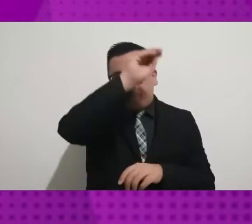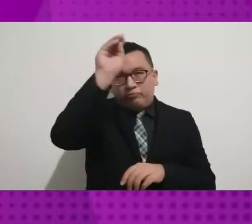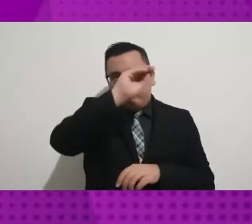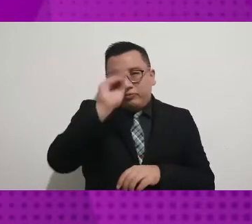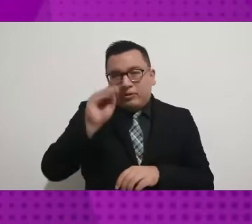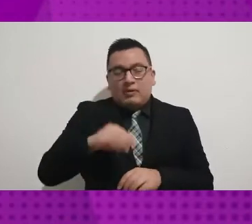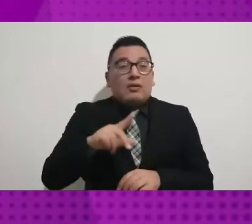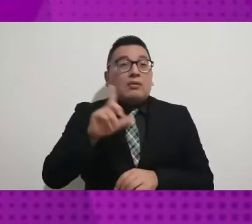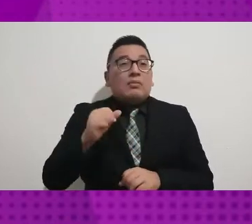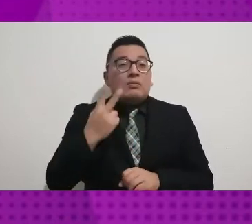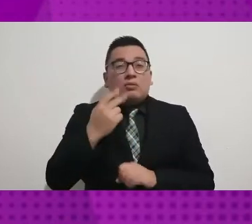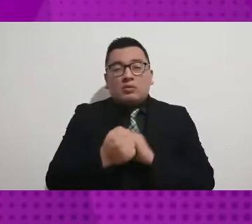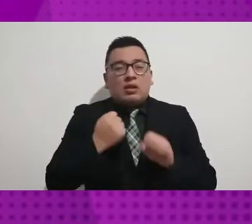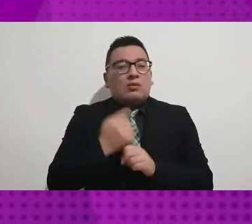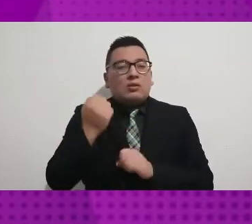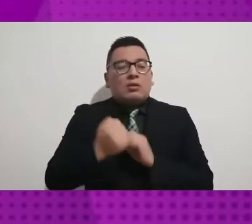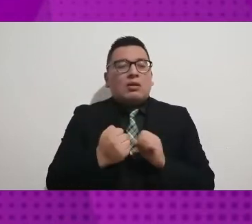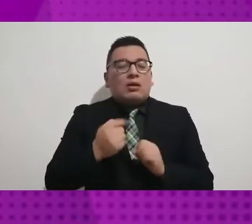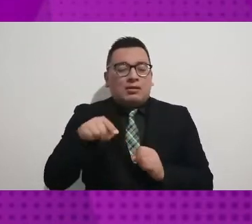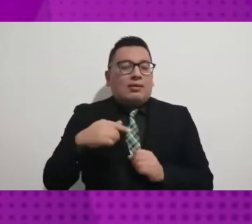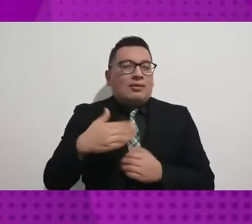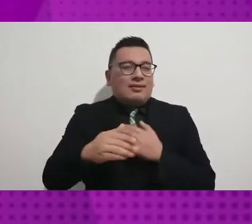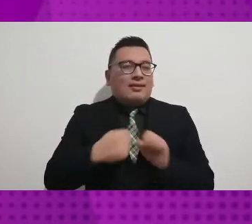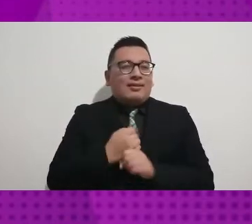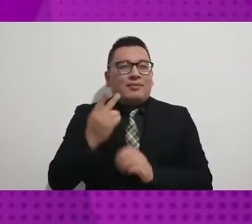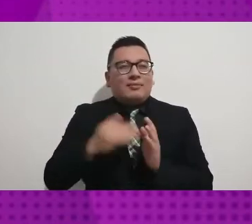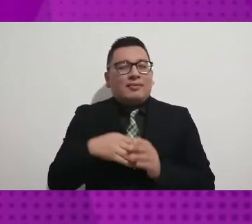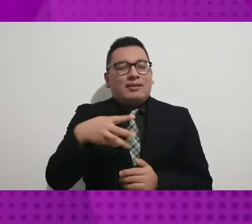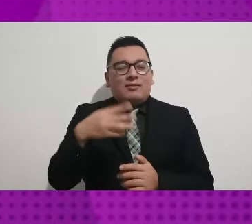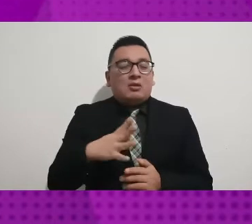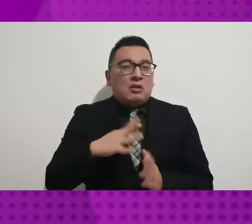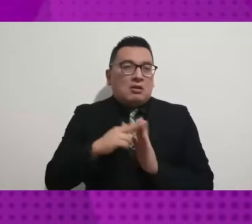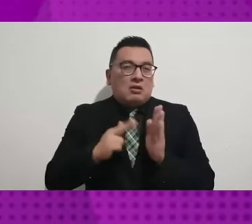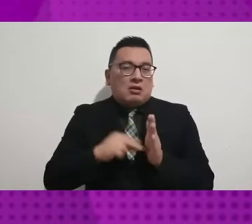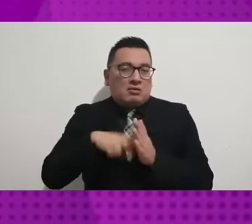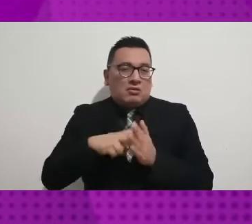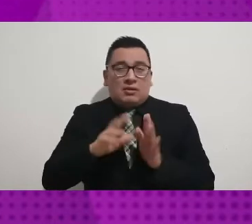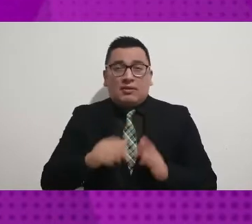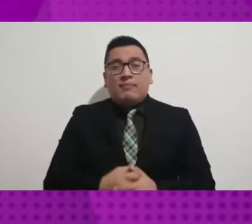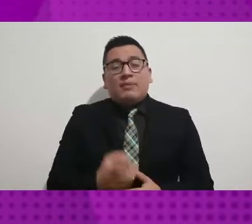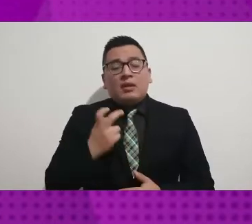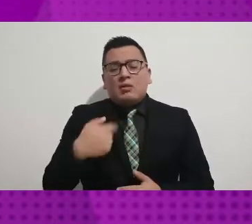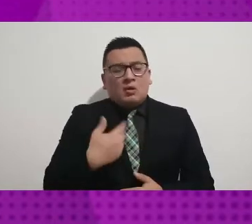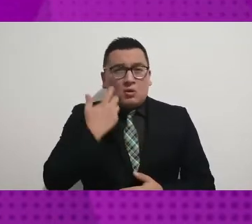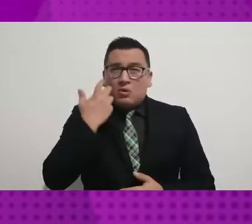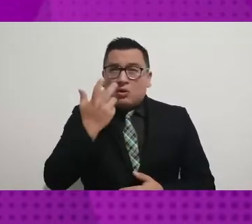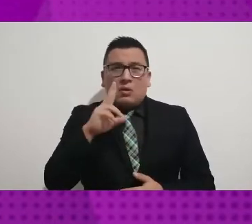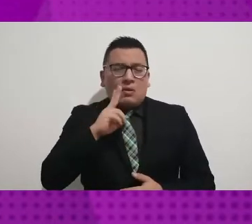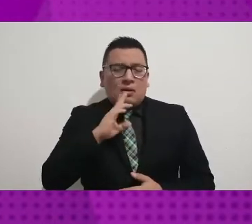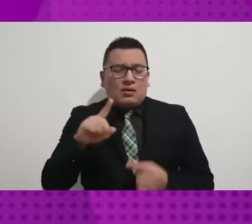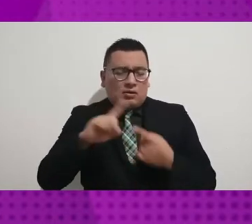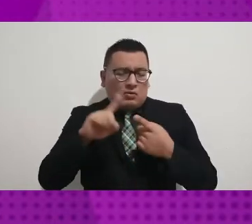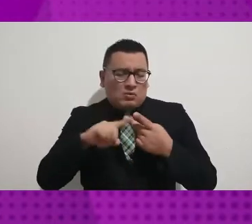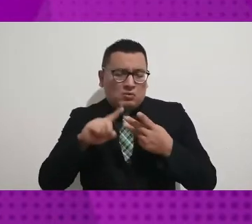local, y muy importante fue 2 años después, en el 2014, que se establece una reforma correspondiente. Y en ese sentido, a